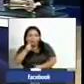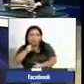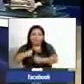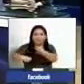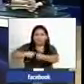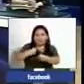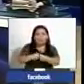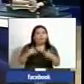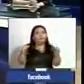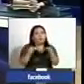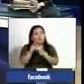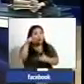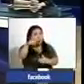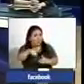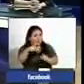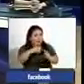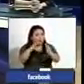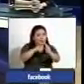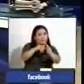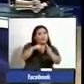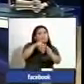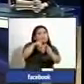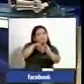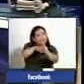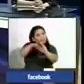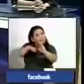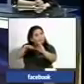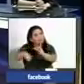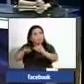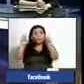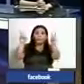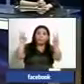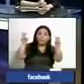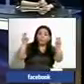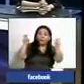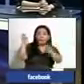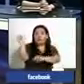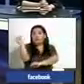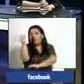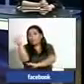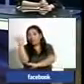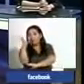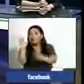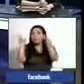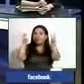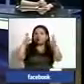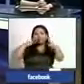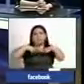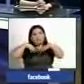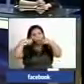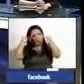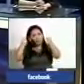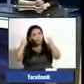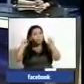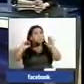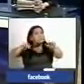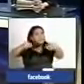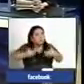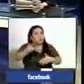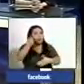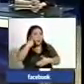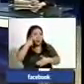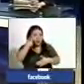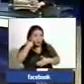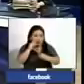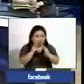en cuenta que estamos en cuarentena domiciliar por el tema de una emergencia que tiene que ver con salud y por el objetivo de proteger a